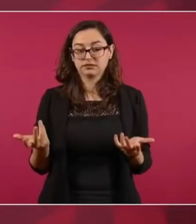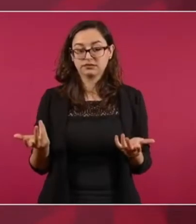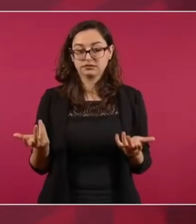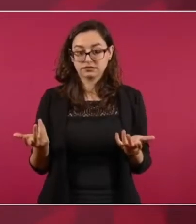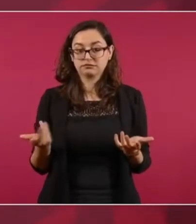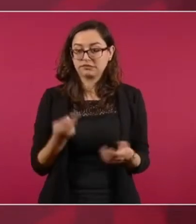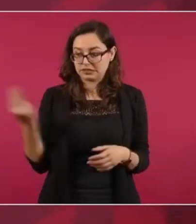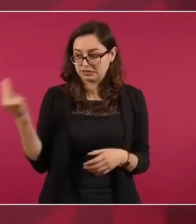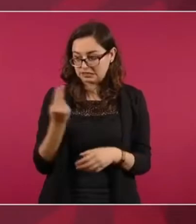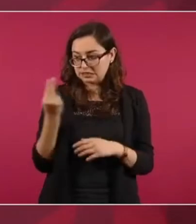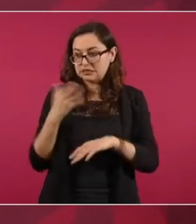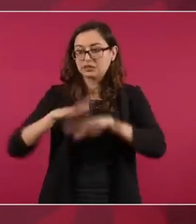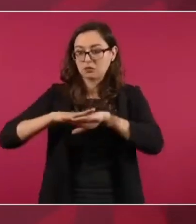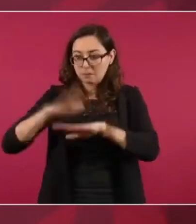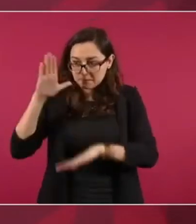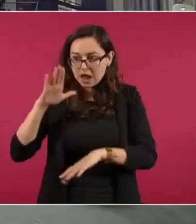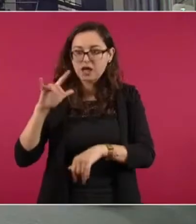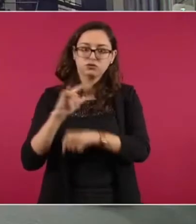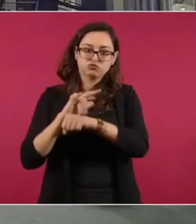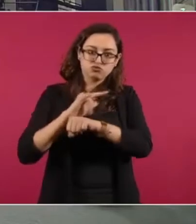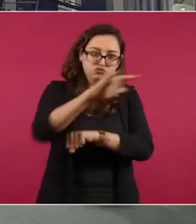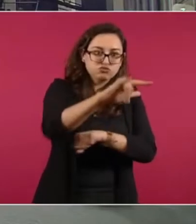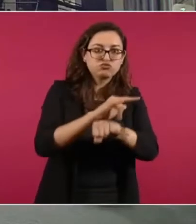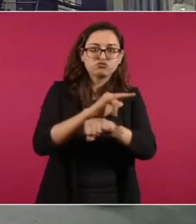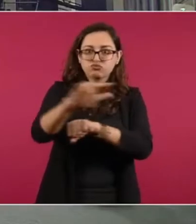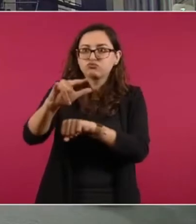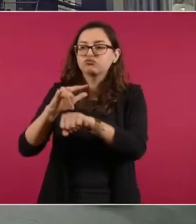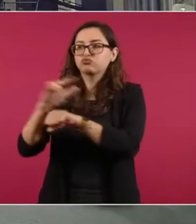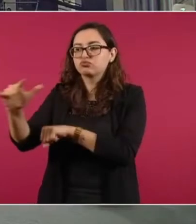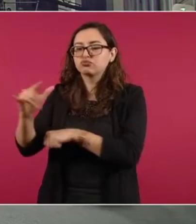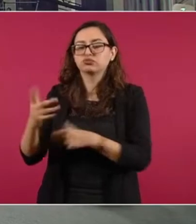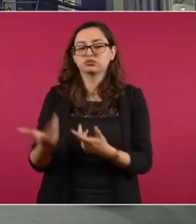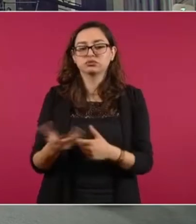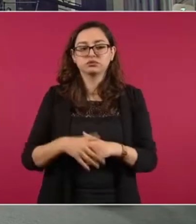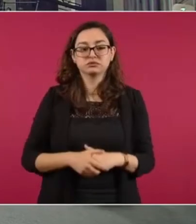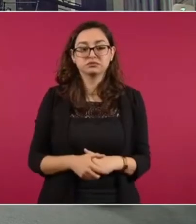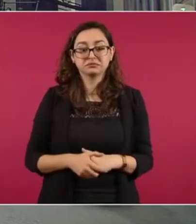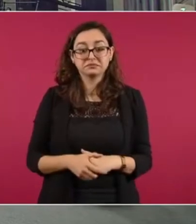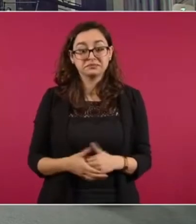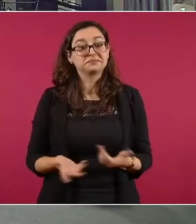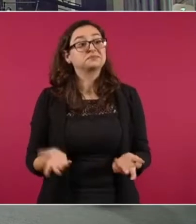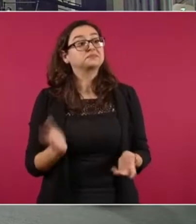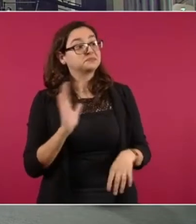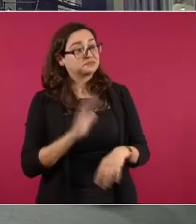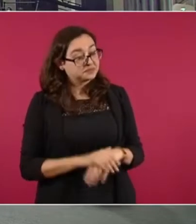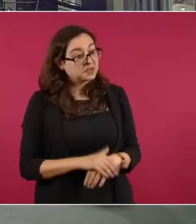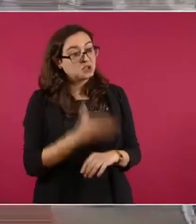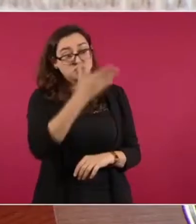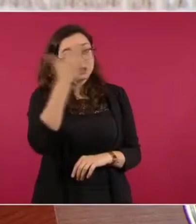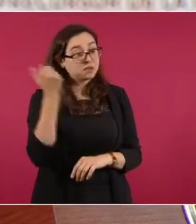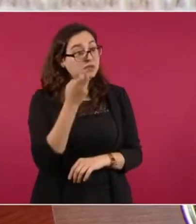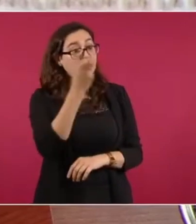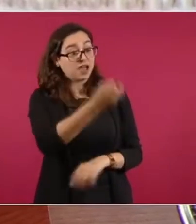y que se necesitan estas líneas aéreas. Pues fíjate que no sabía yo que la Guacamaya